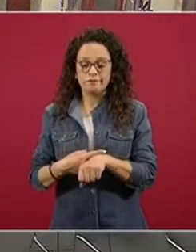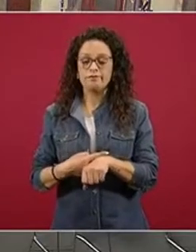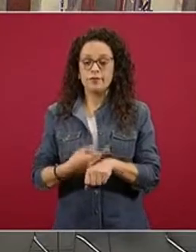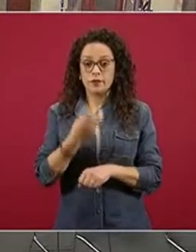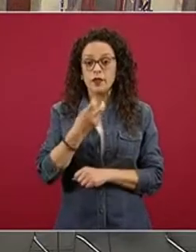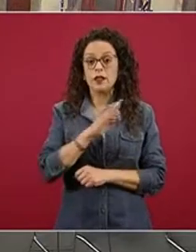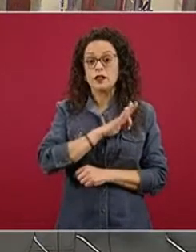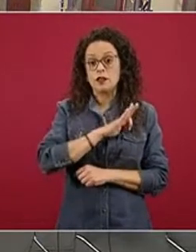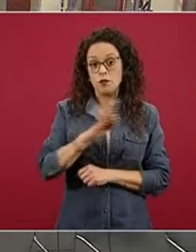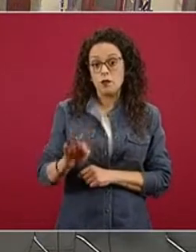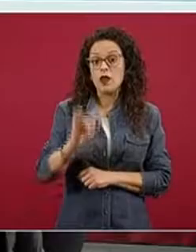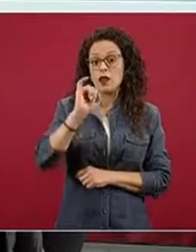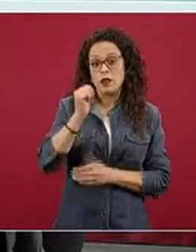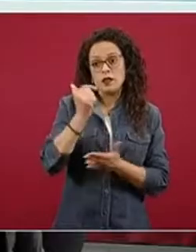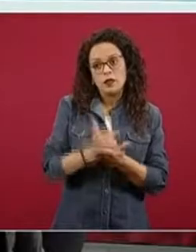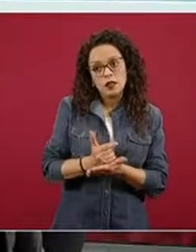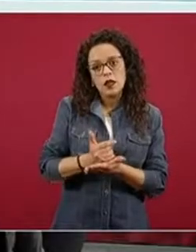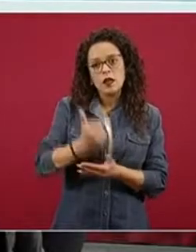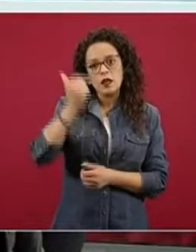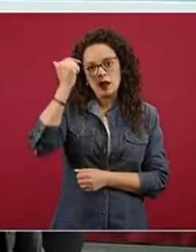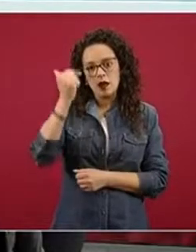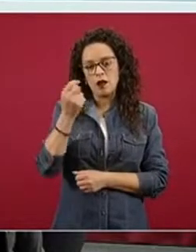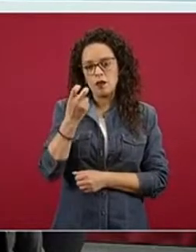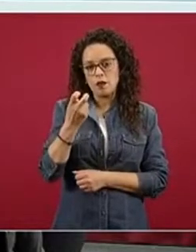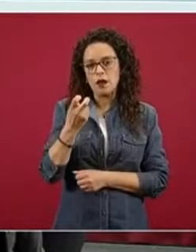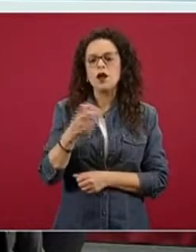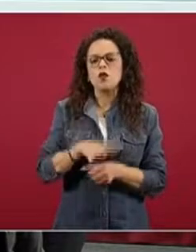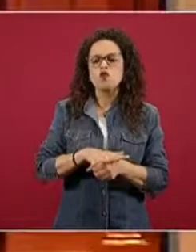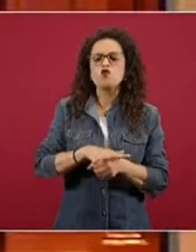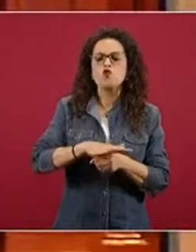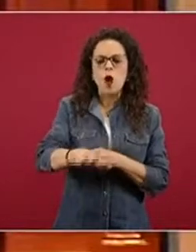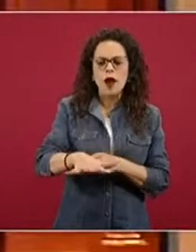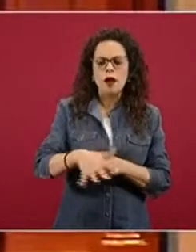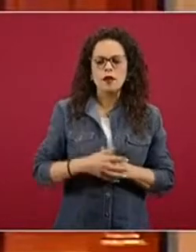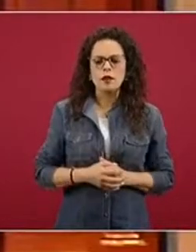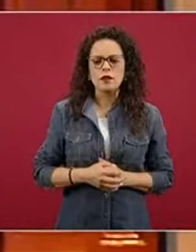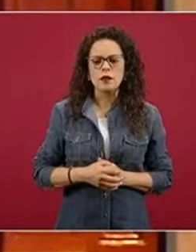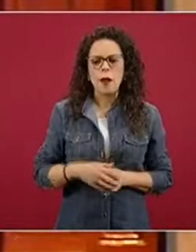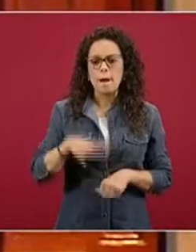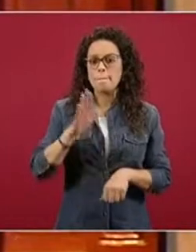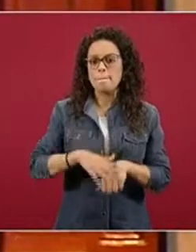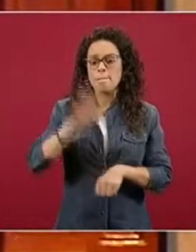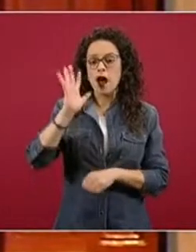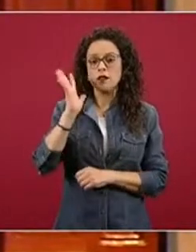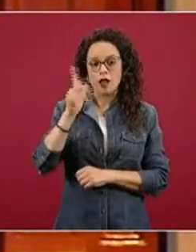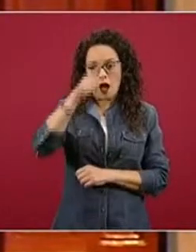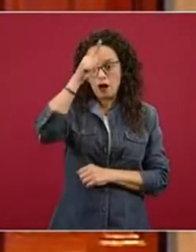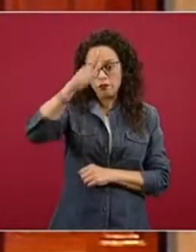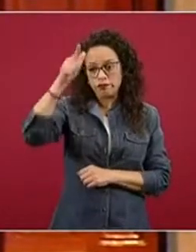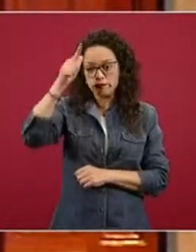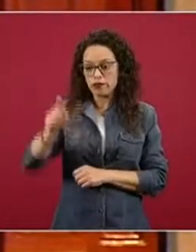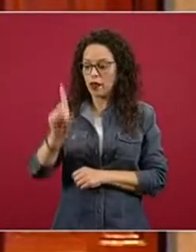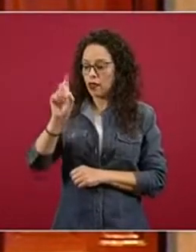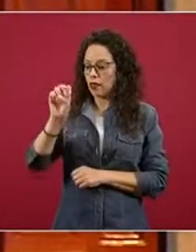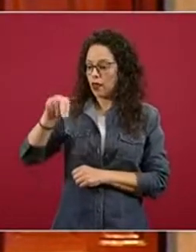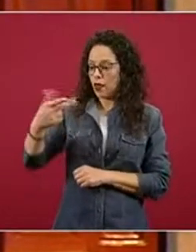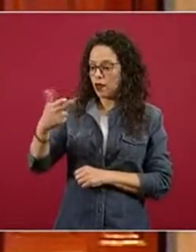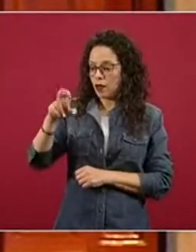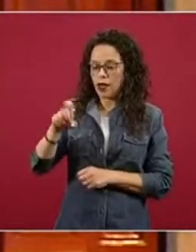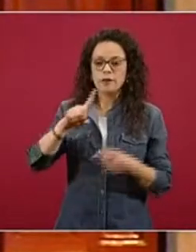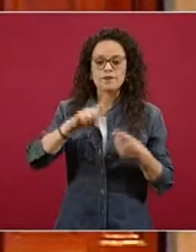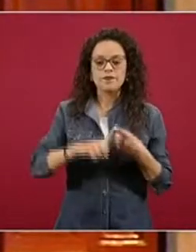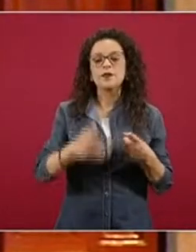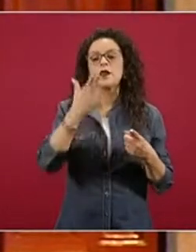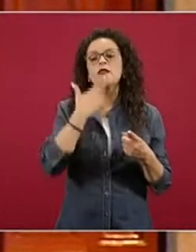desarrollar manifestaciones de gravedad. ¿Cuáles son las comorbilidades mayormente identificadas en dengue?